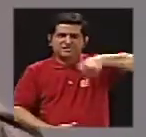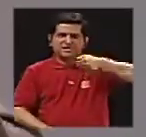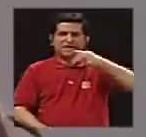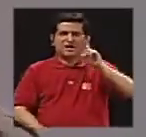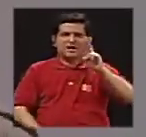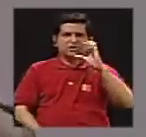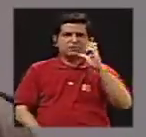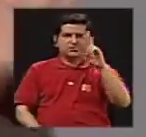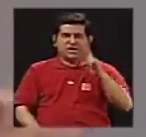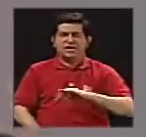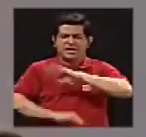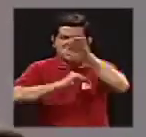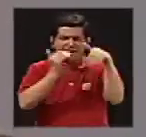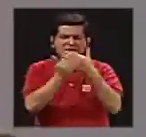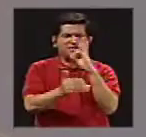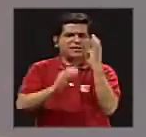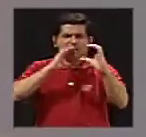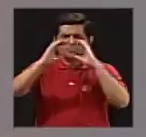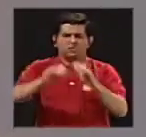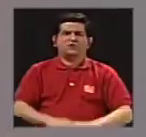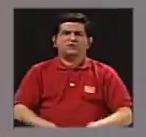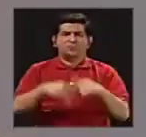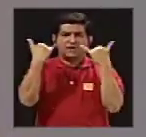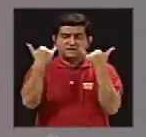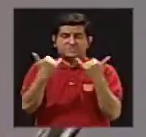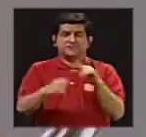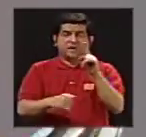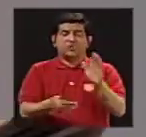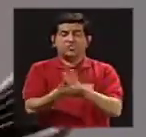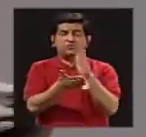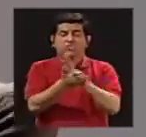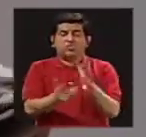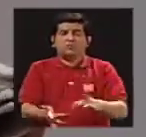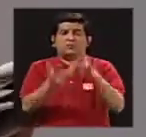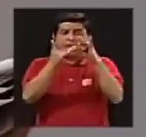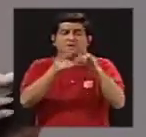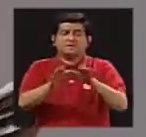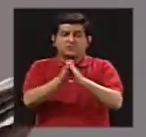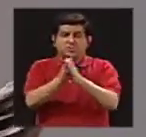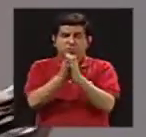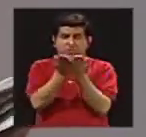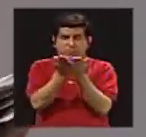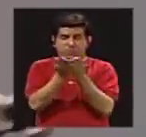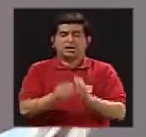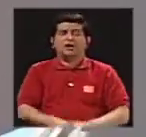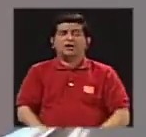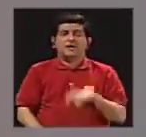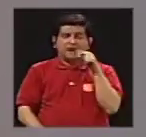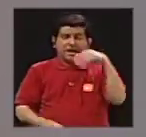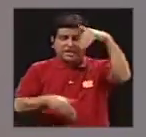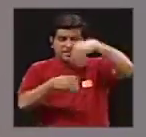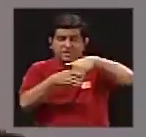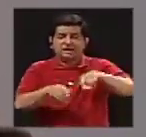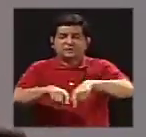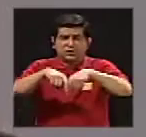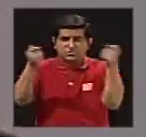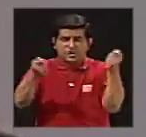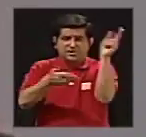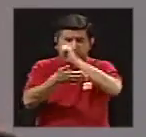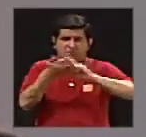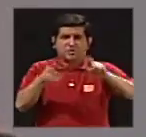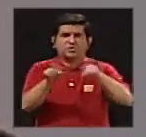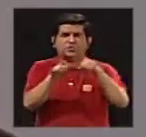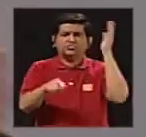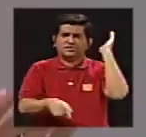ucr de todos los medios se ha sacado un suplemento especial en el seminario Universidad donde está todo el programa de ponencias están las